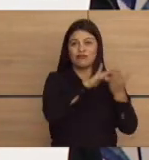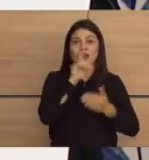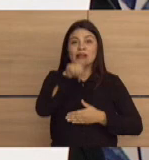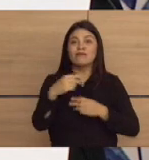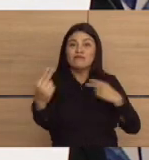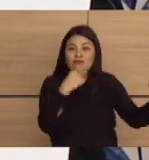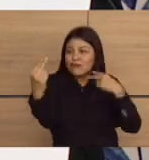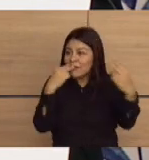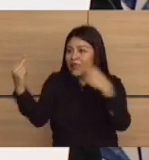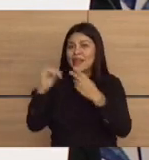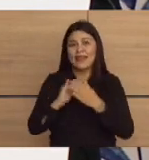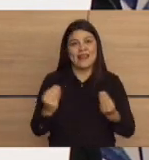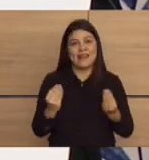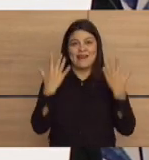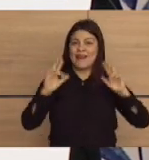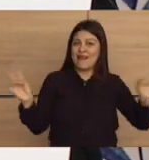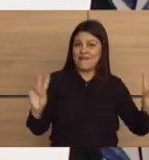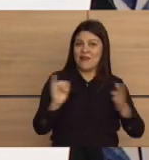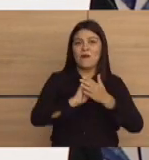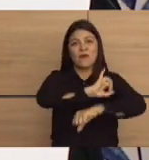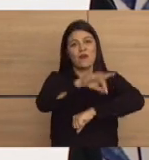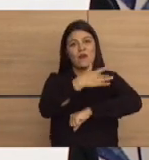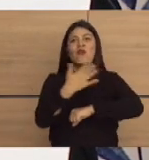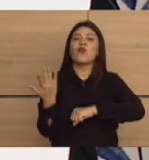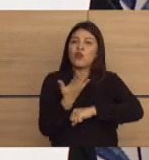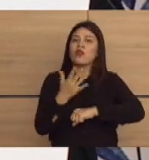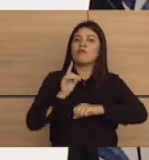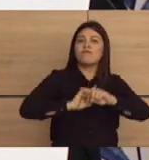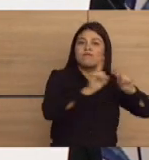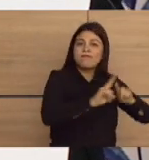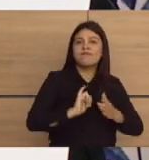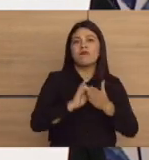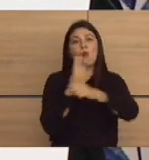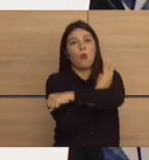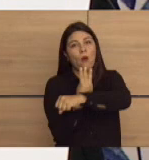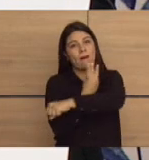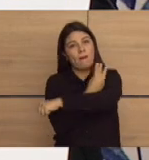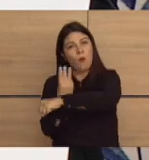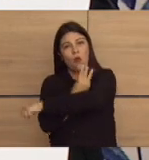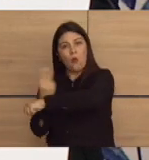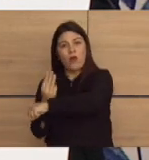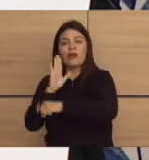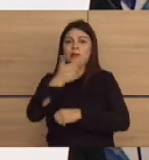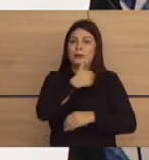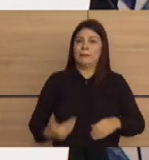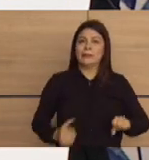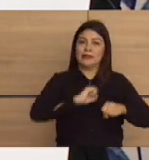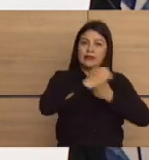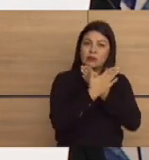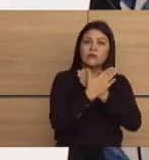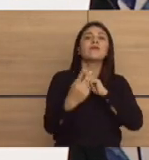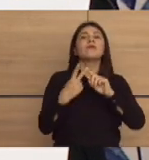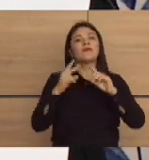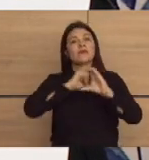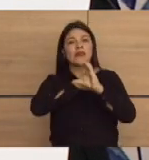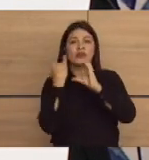esta transmisión vía streaming desde las distintas páginas Presidencia de la República, Canal